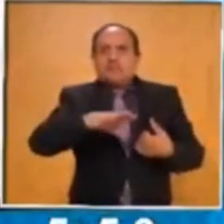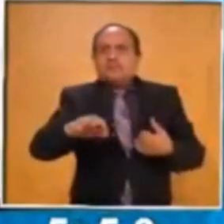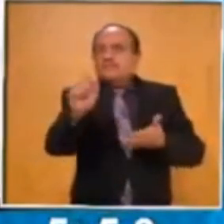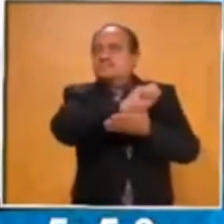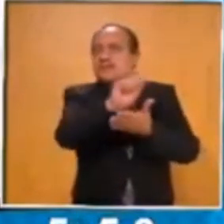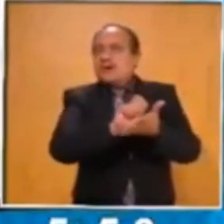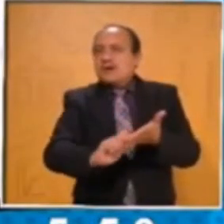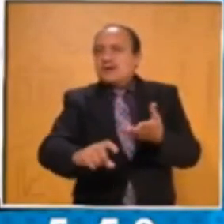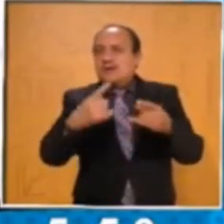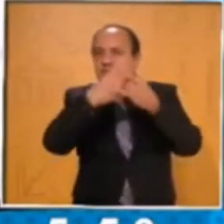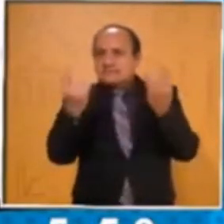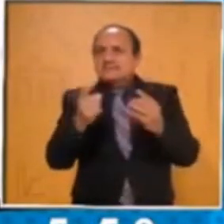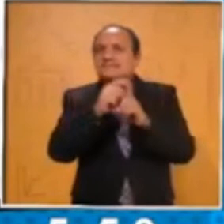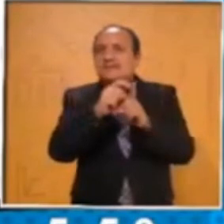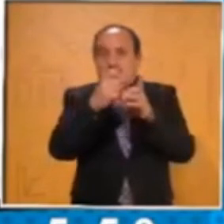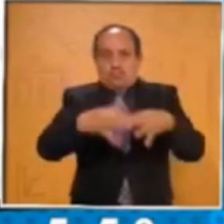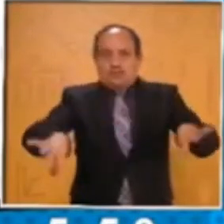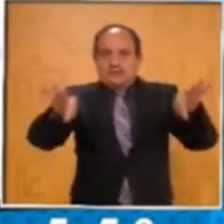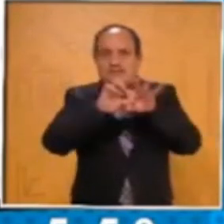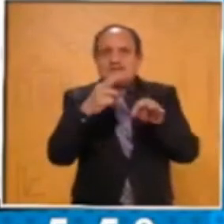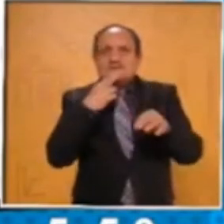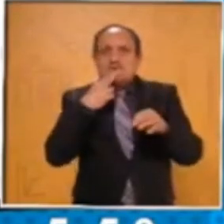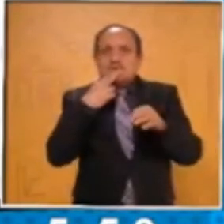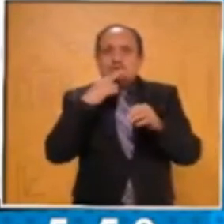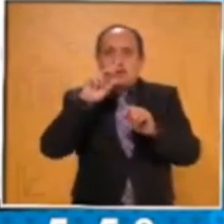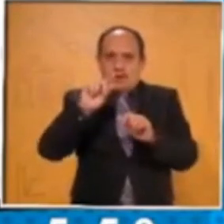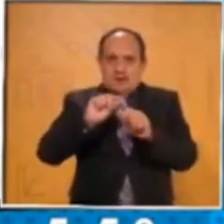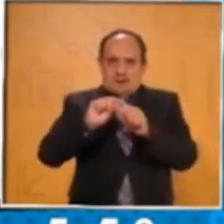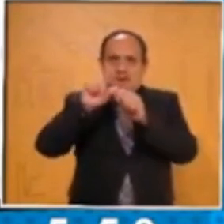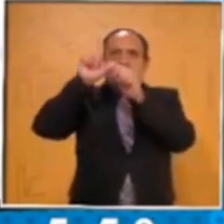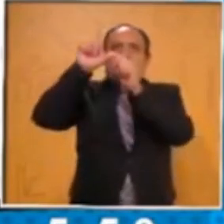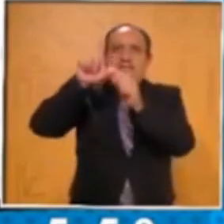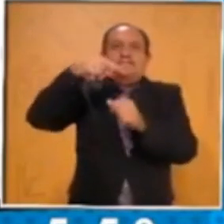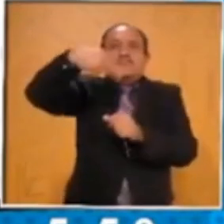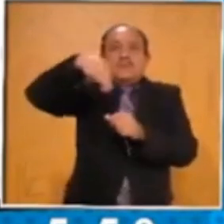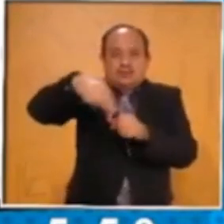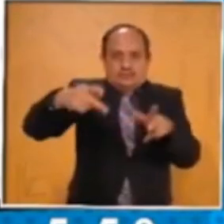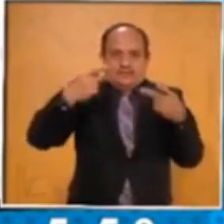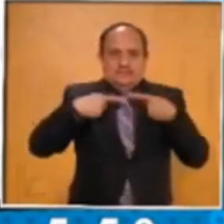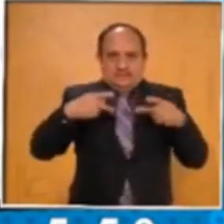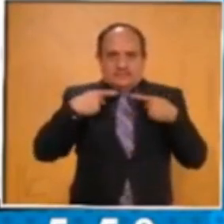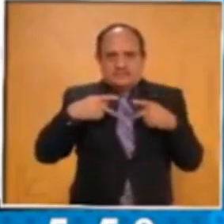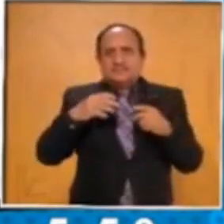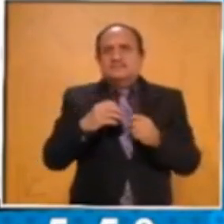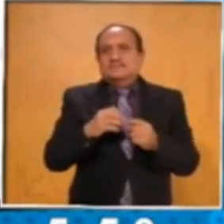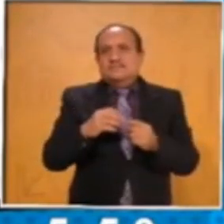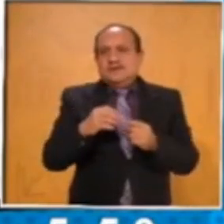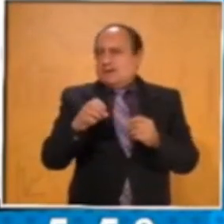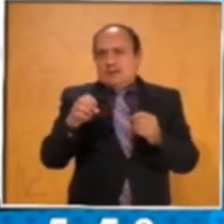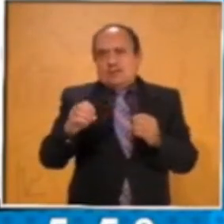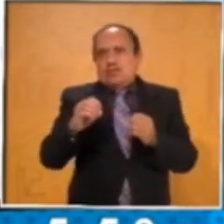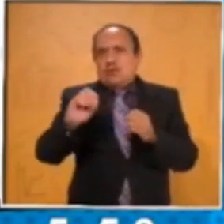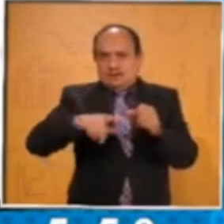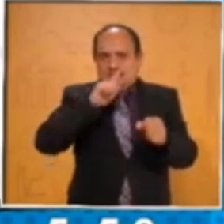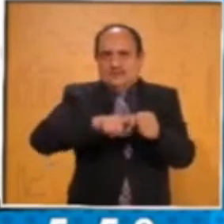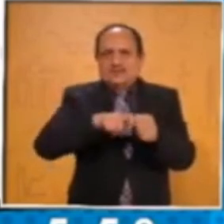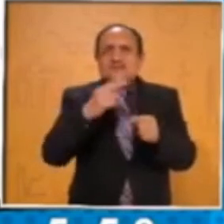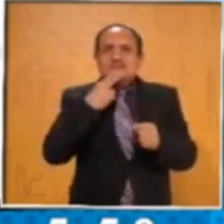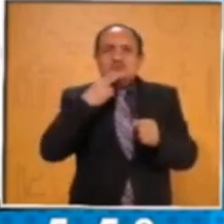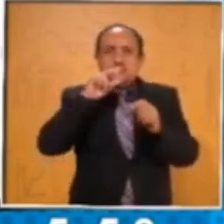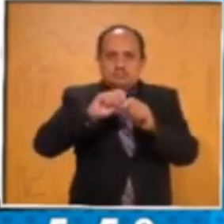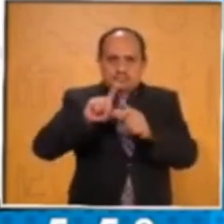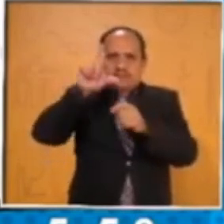cómic? Importantísimo, el uso de las mayúsculas en nombres propios. Ahí les pongo unos ejemplos. Uso de mayúsculas